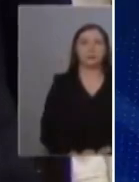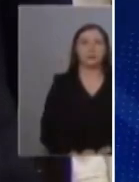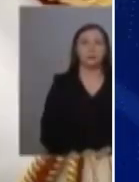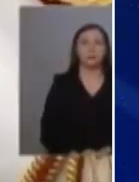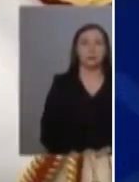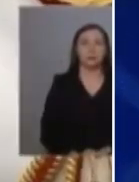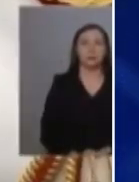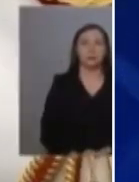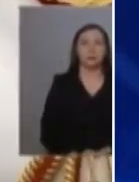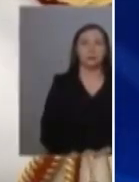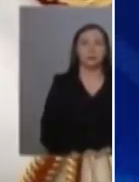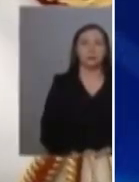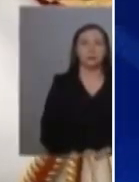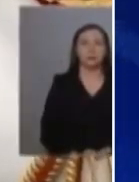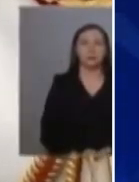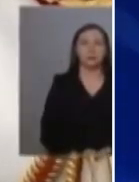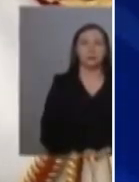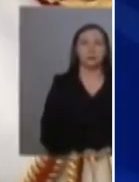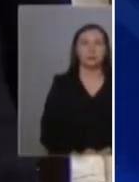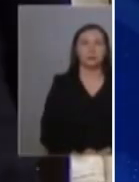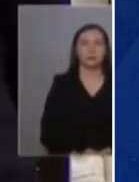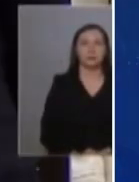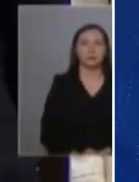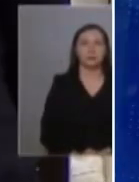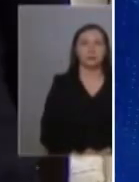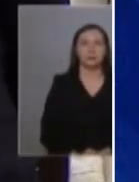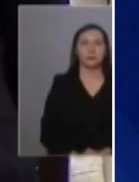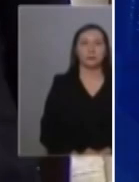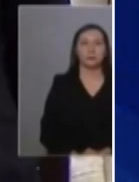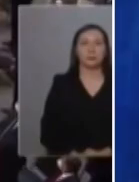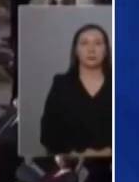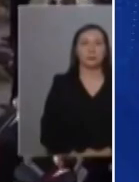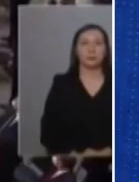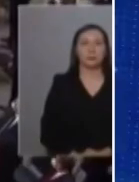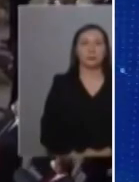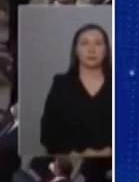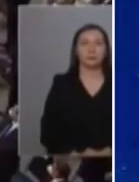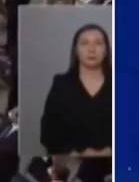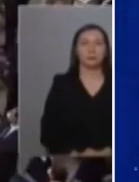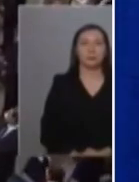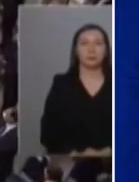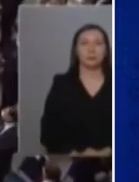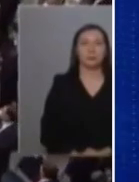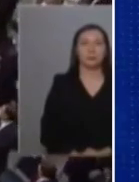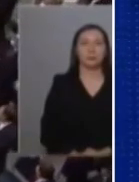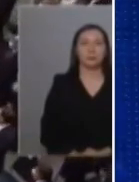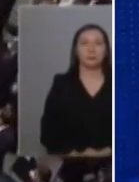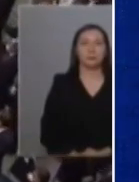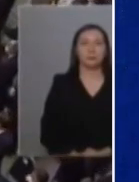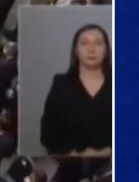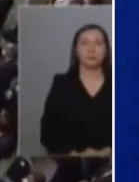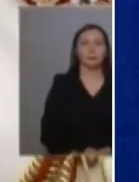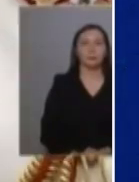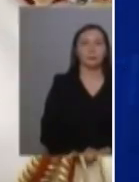y Frei, con los socialistas Ricardo Lagos y Michelle Bachelet, prácticamente quedó desaparecida, y también se ha debilitado